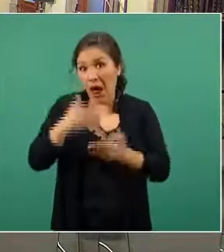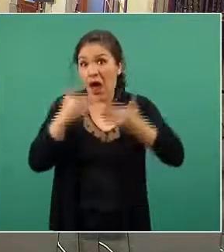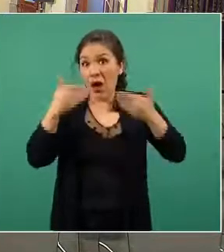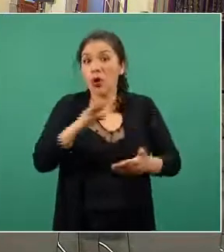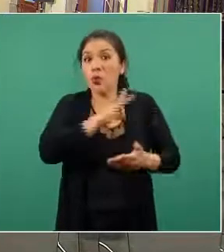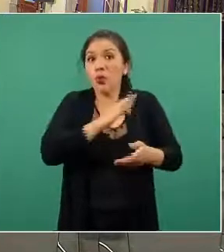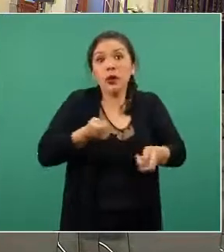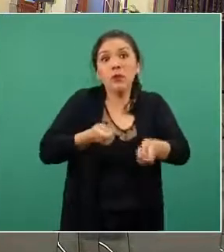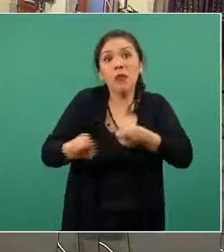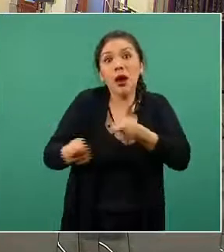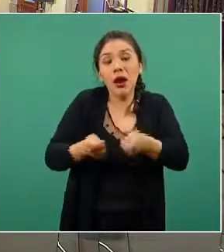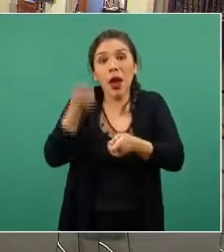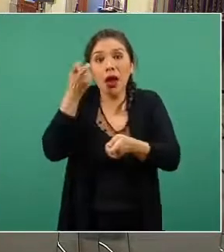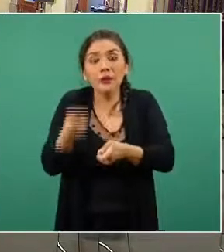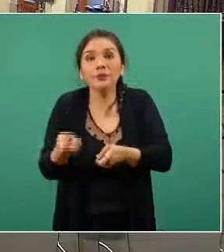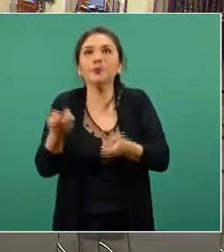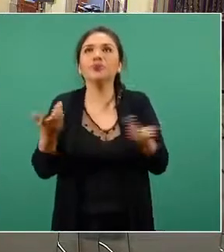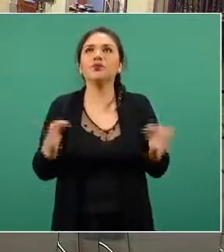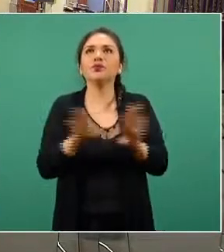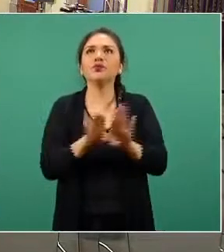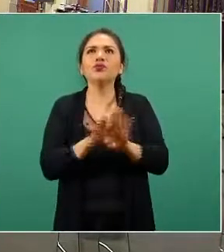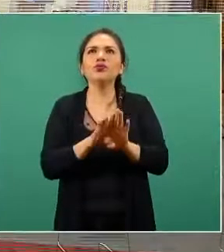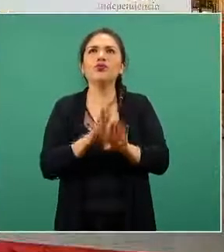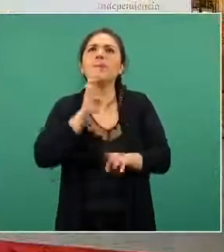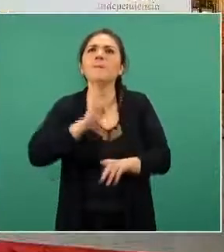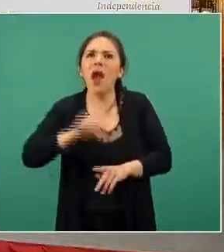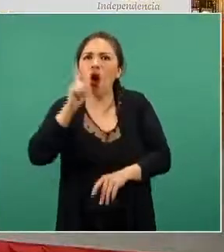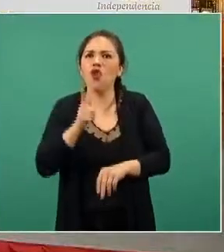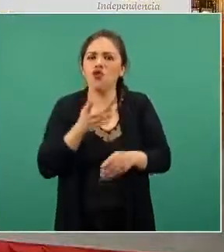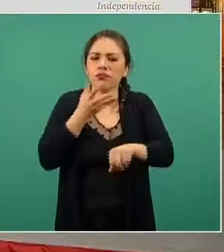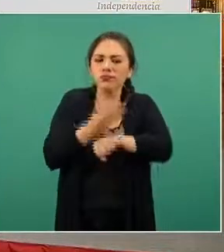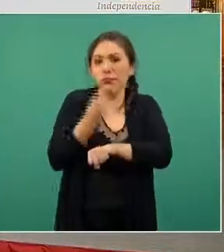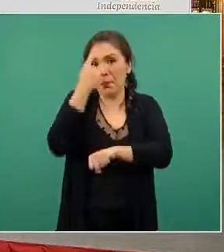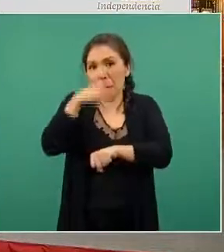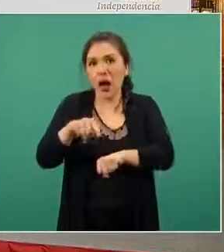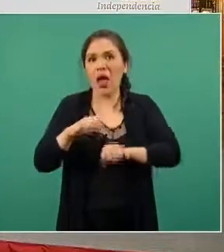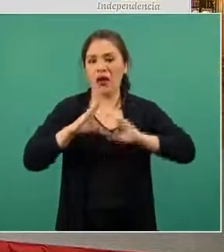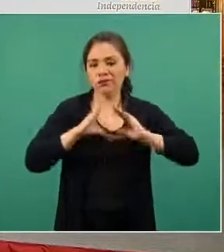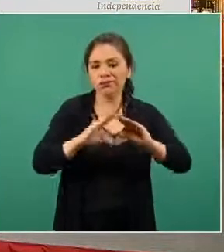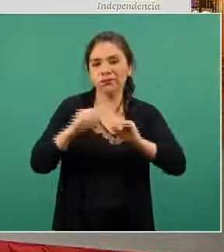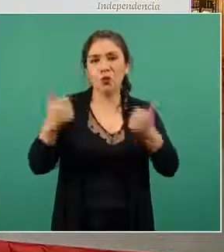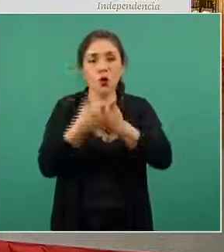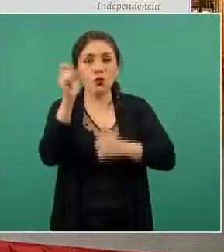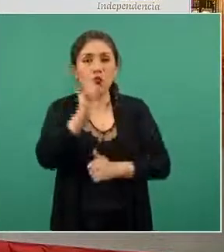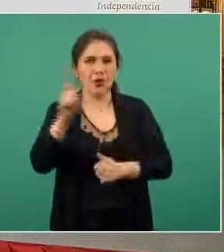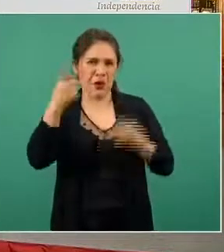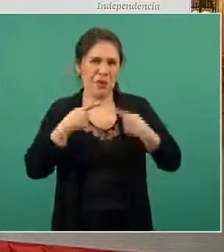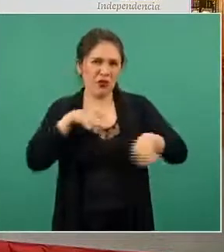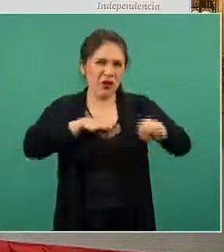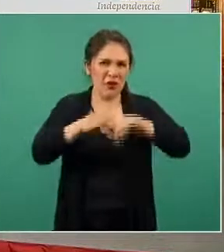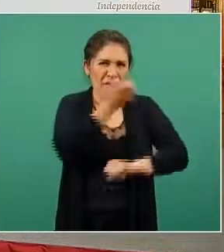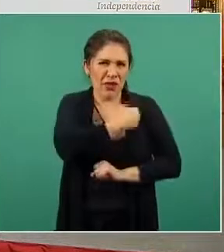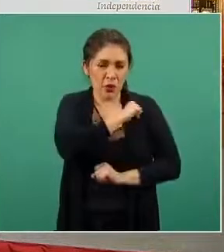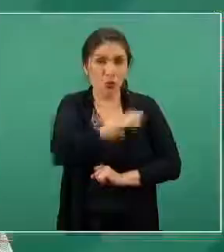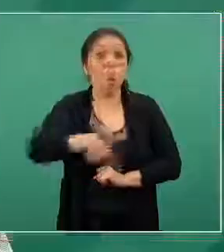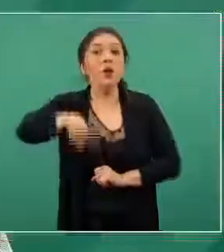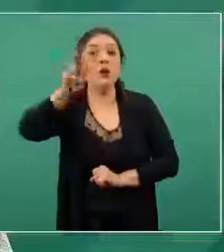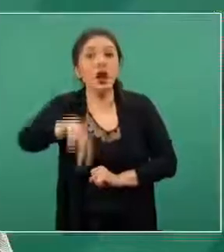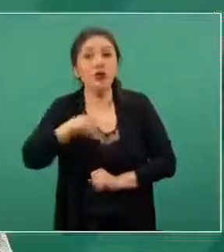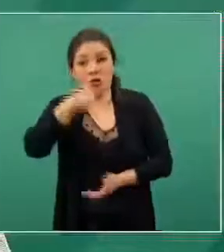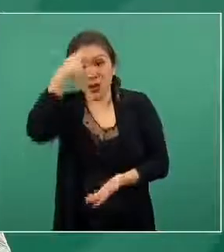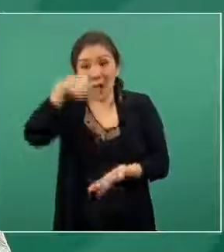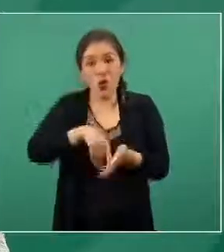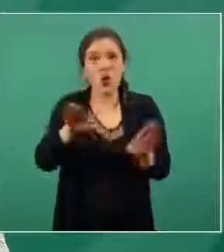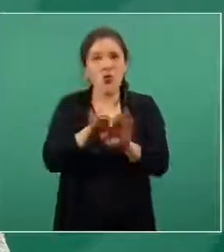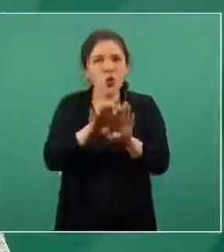este manejo y mejoramiento de las capacidades del profesional de salud. Pero sin duda creo que lo que